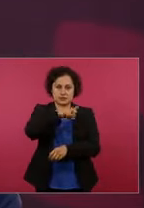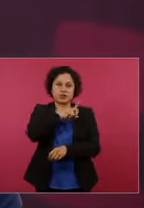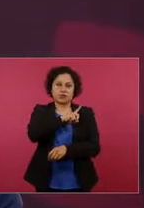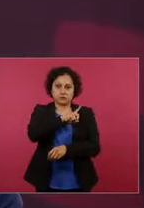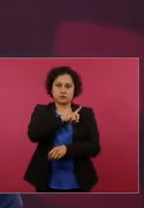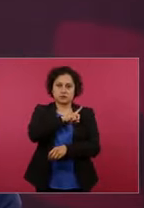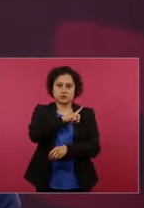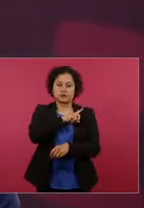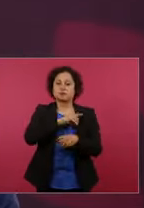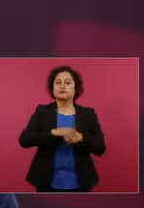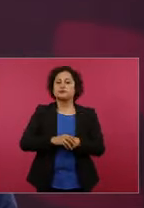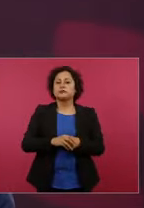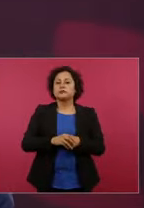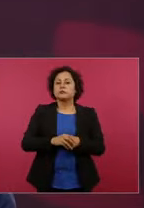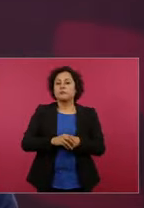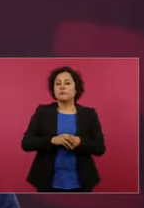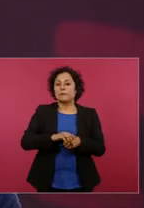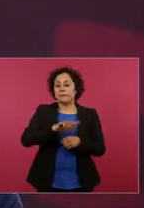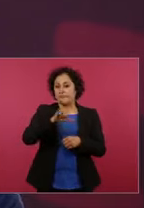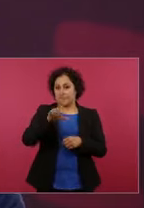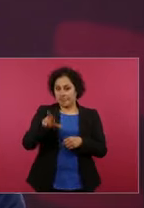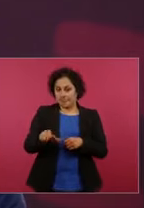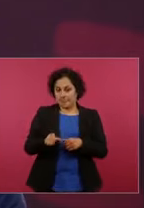el día 2